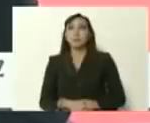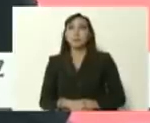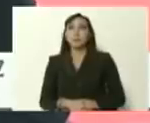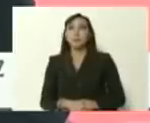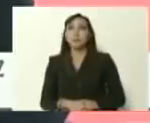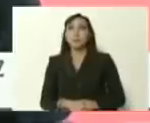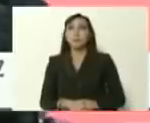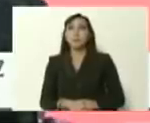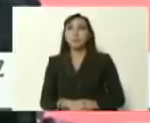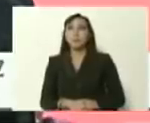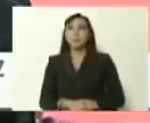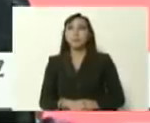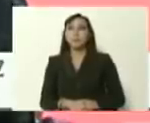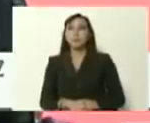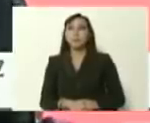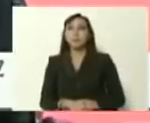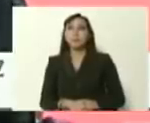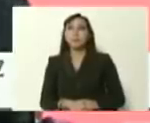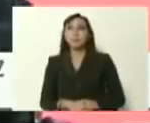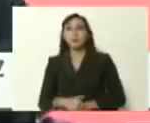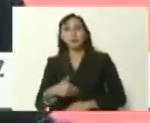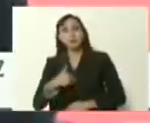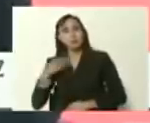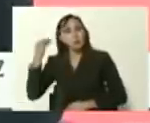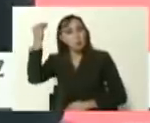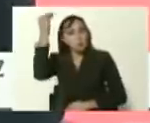Una de las cosas